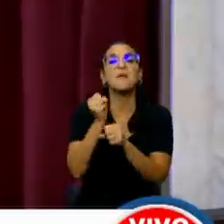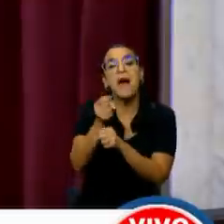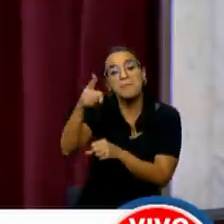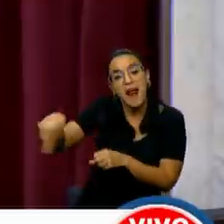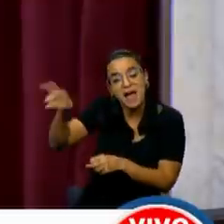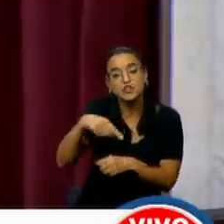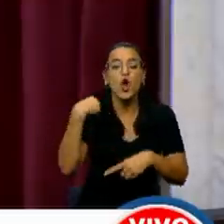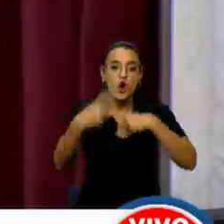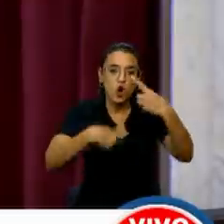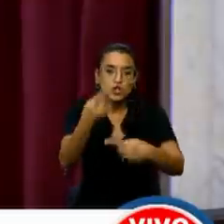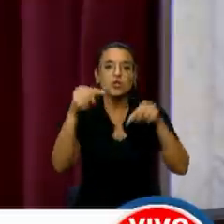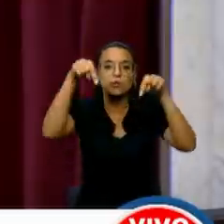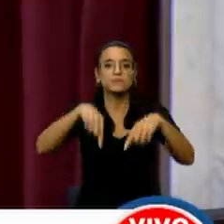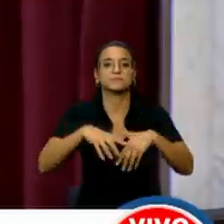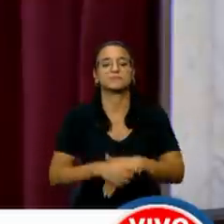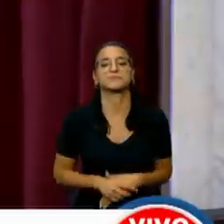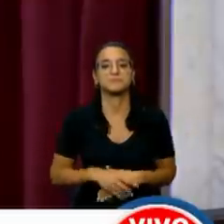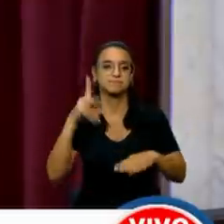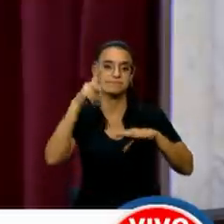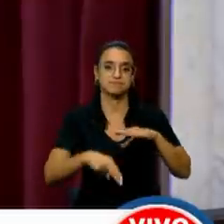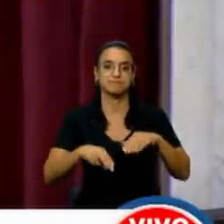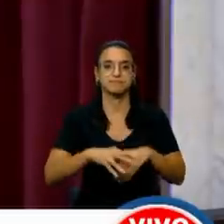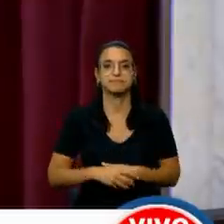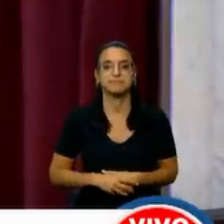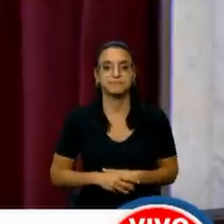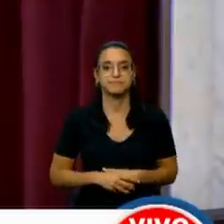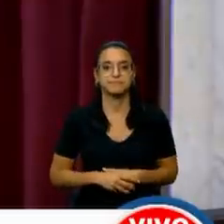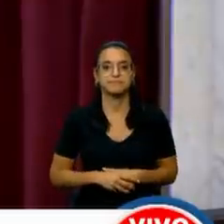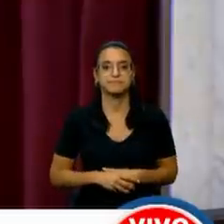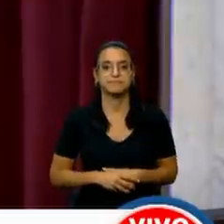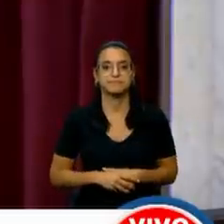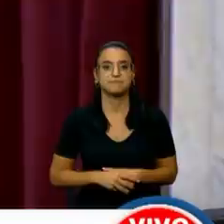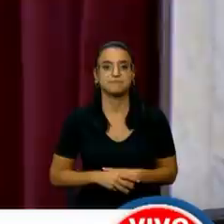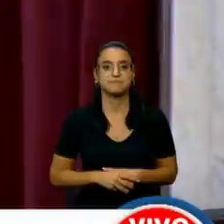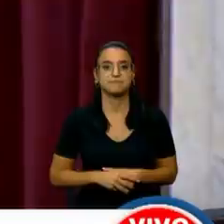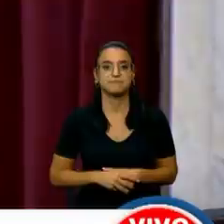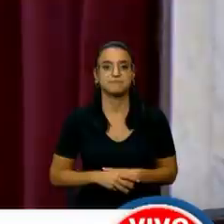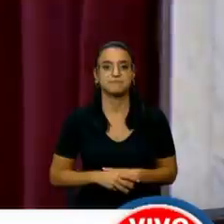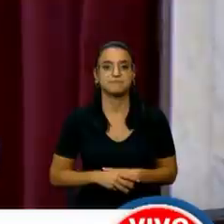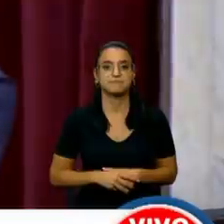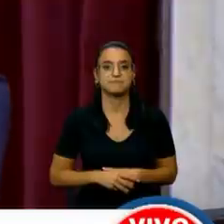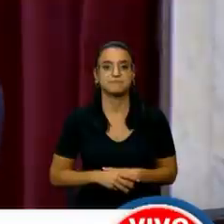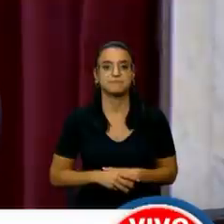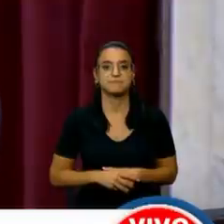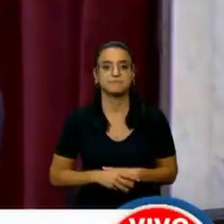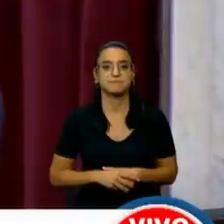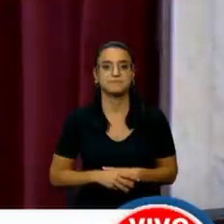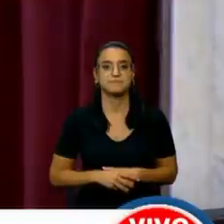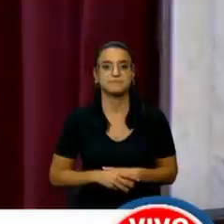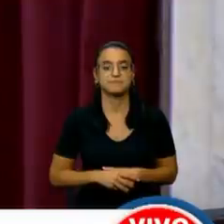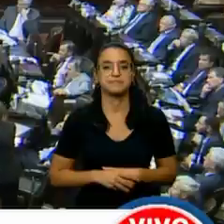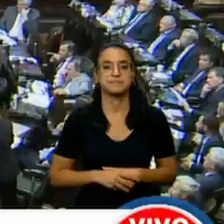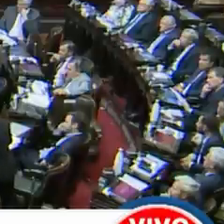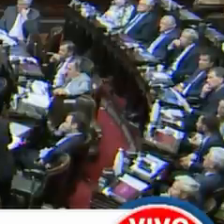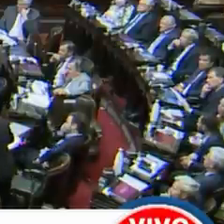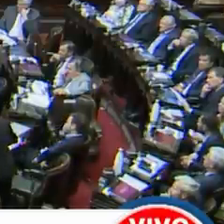bienestar de la continúa de la popa en el uso de la palabra el diputado por la próxima de buenos aires emiliano yacobitti